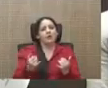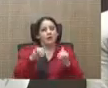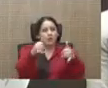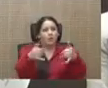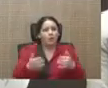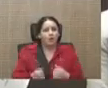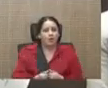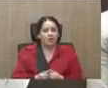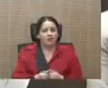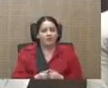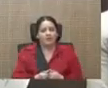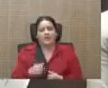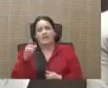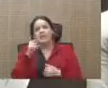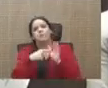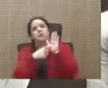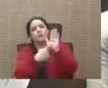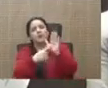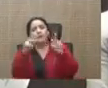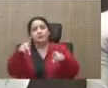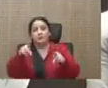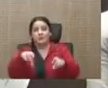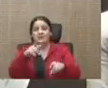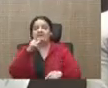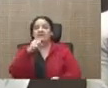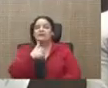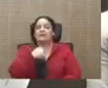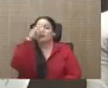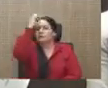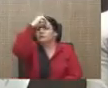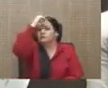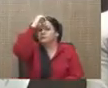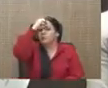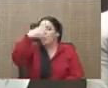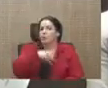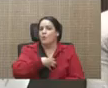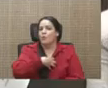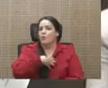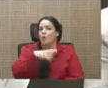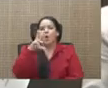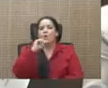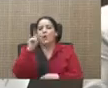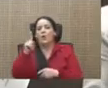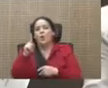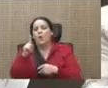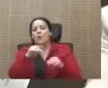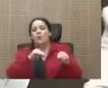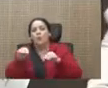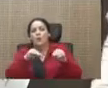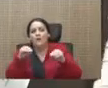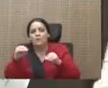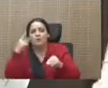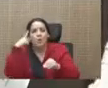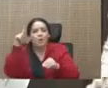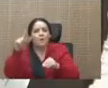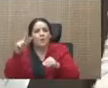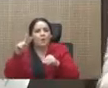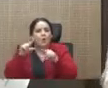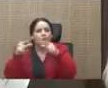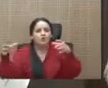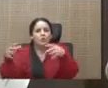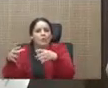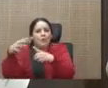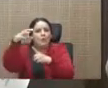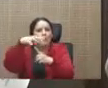costarricenses quienes tenemos criterio propio y no nos movemos por la corriente populista del momento. En Nueva República hemos tomado una decisión